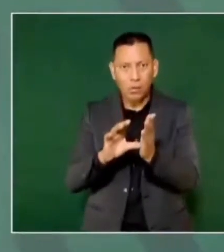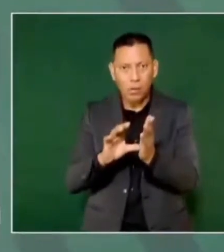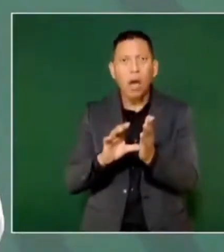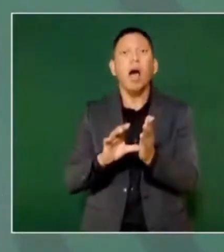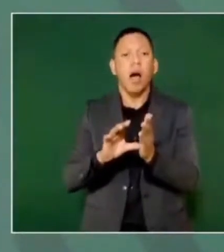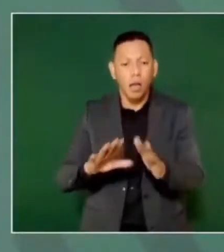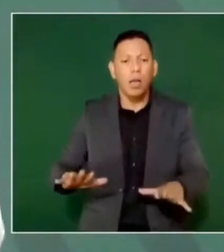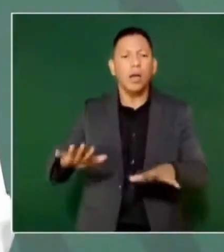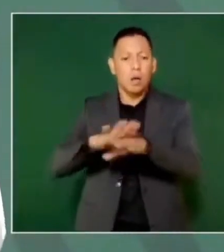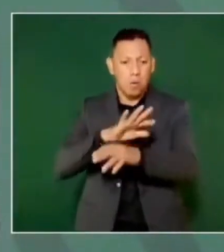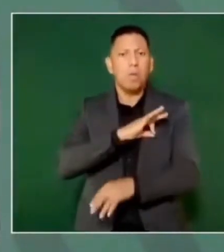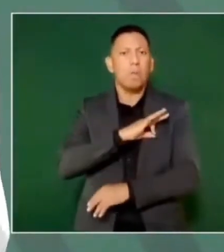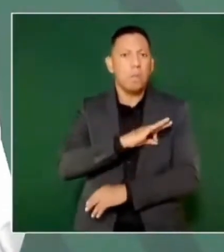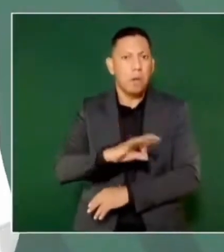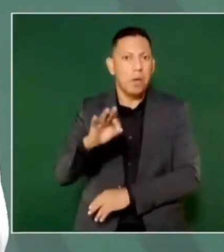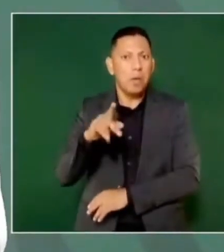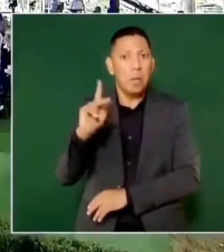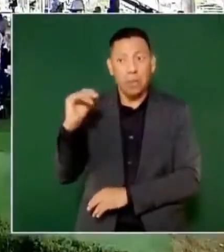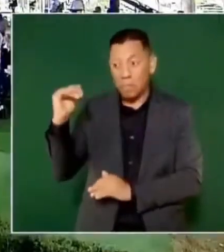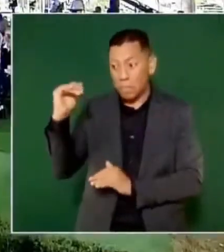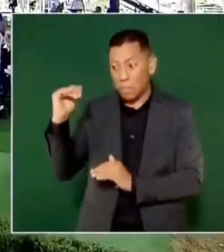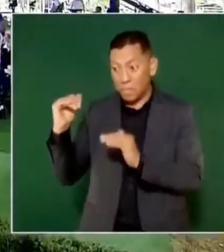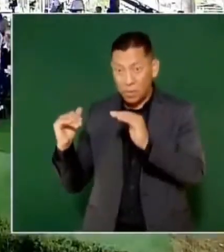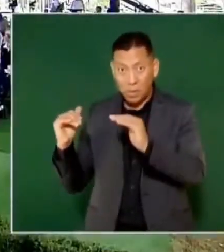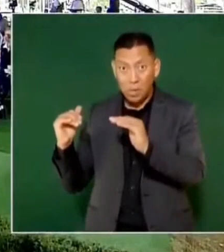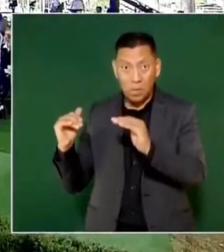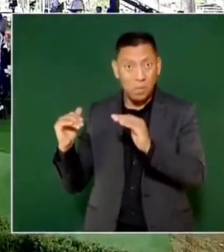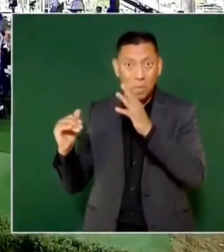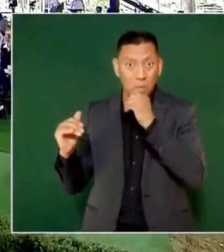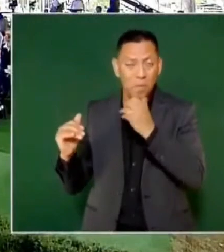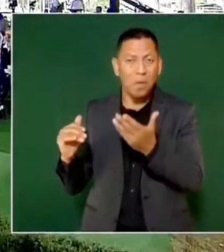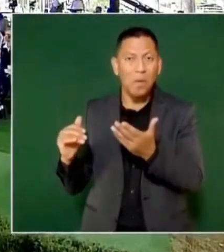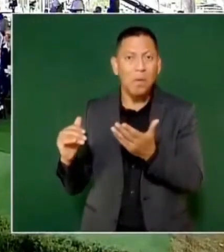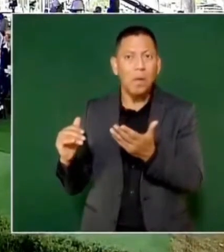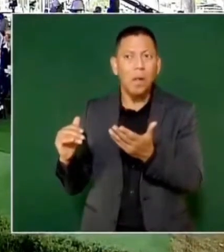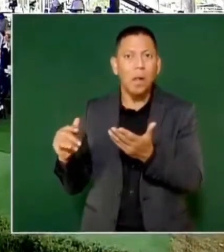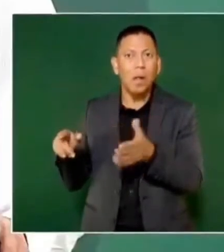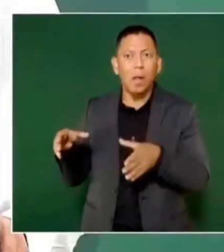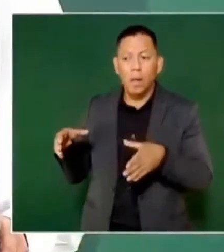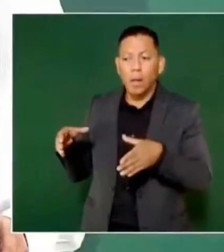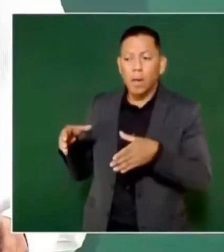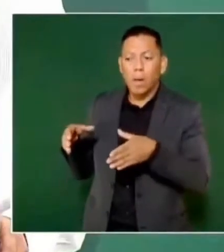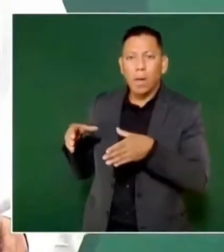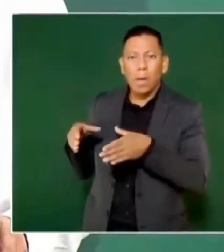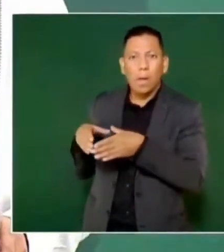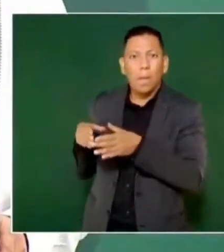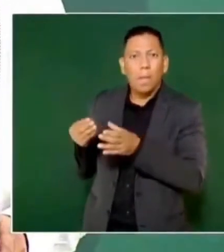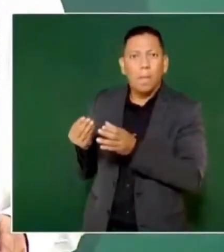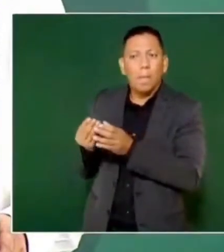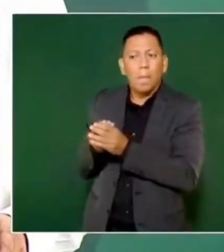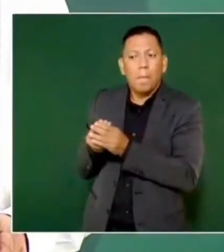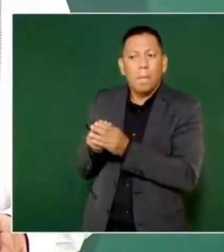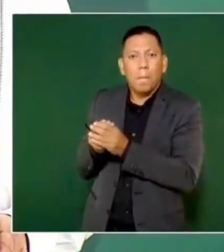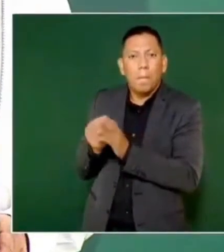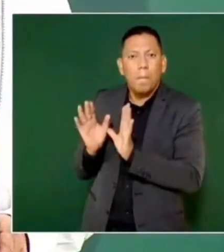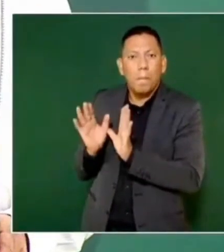porque el pueblo para ellos no existía. Ahora se enojan conmigo